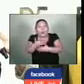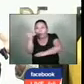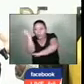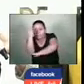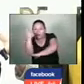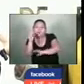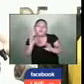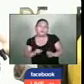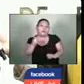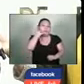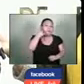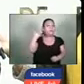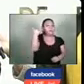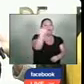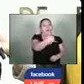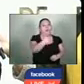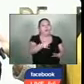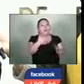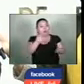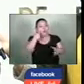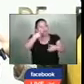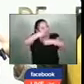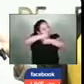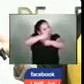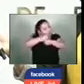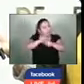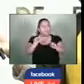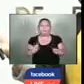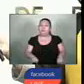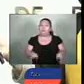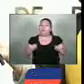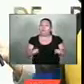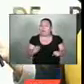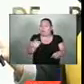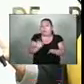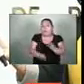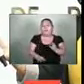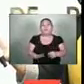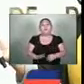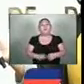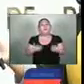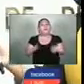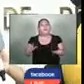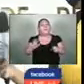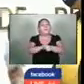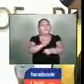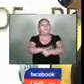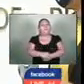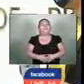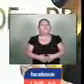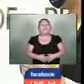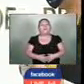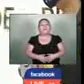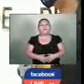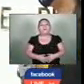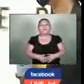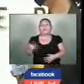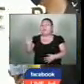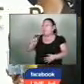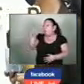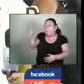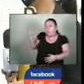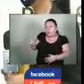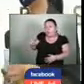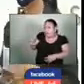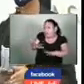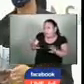inesperada, la cual la evidencia científica demuestra que son mínimos, con lo cual se puede completar el proceso. Ministro, una última pregunta y es